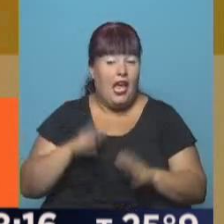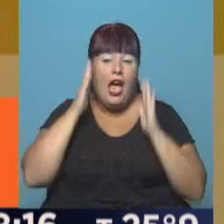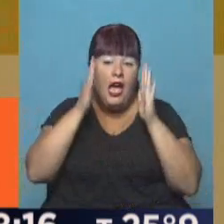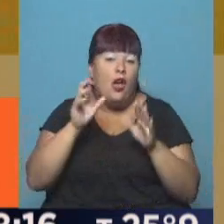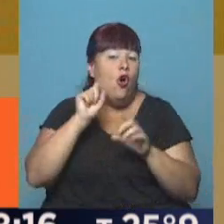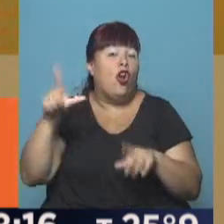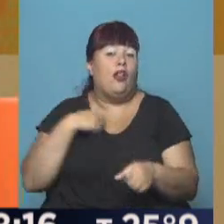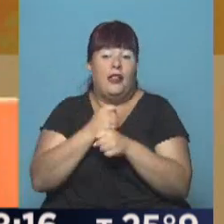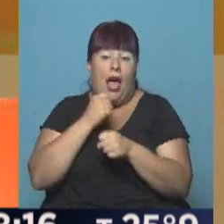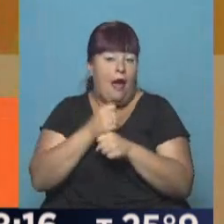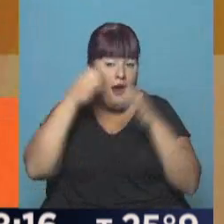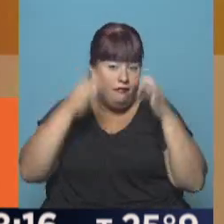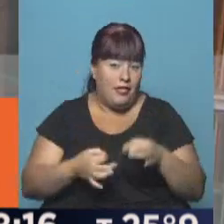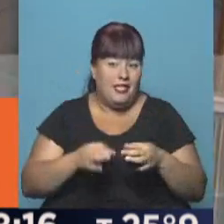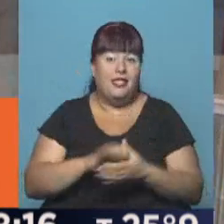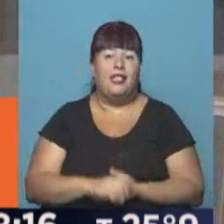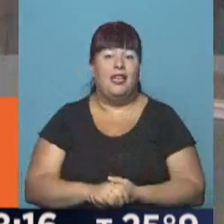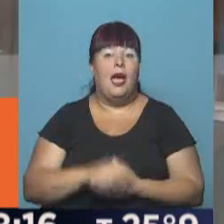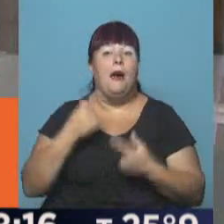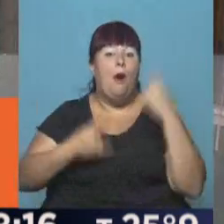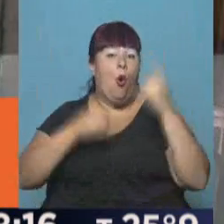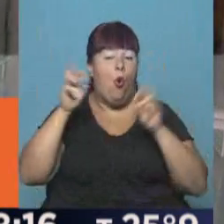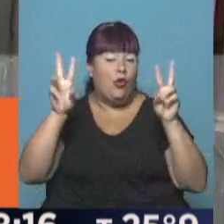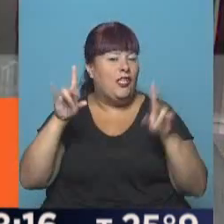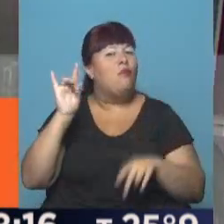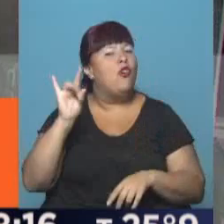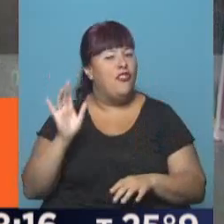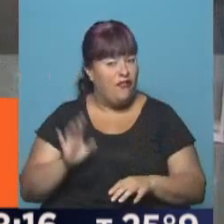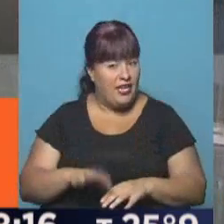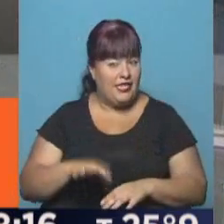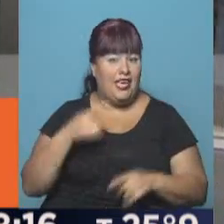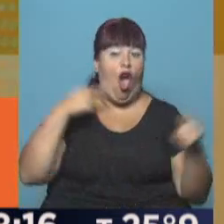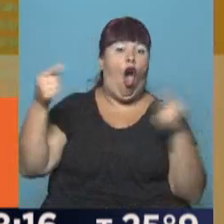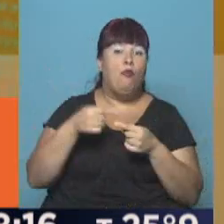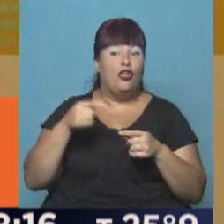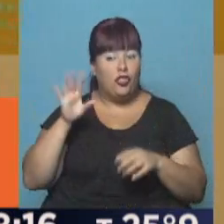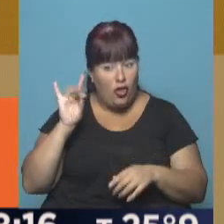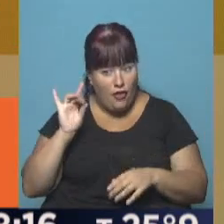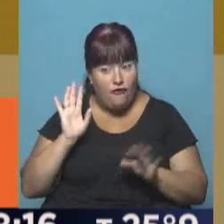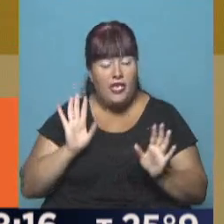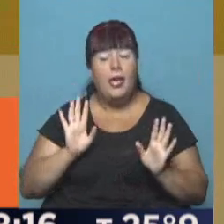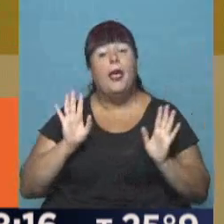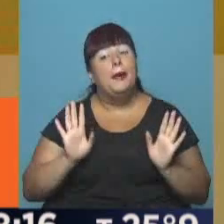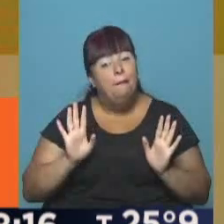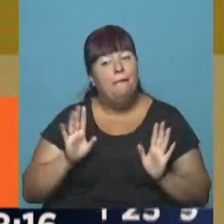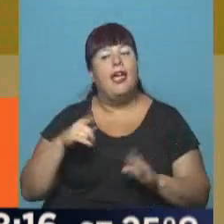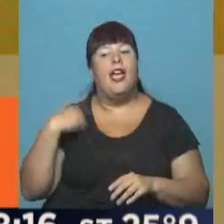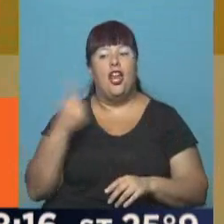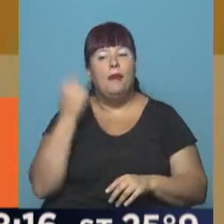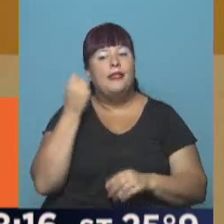el rol que hay que ocupar, que básicamente, que para el justicialismo es muy difícil, ¿no? Ser oposición, pero que bueno, que